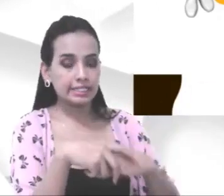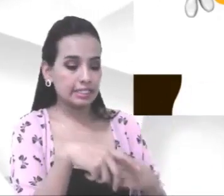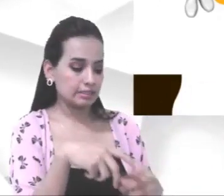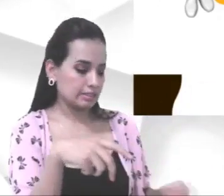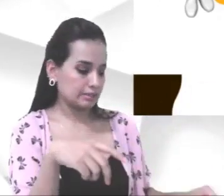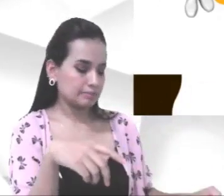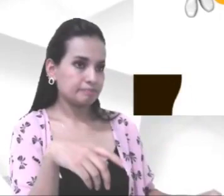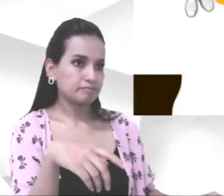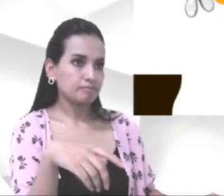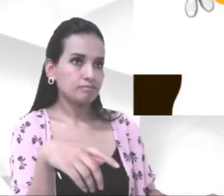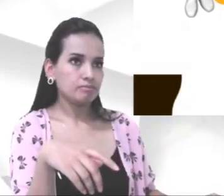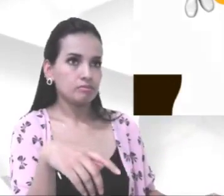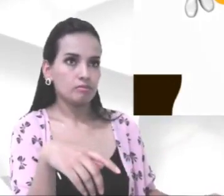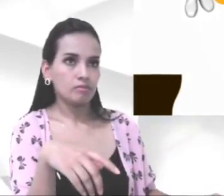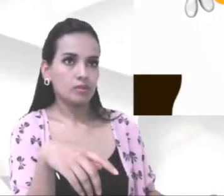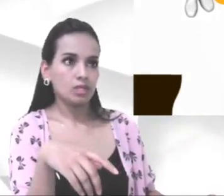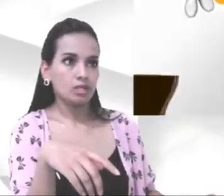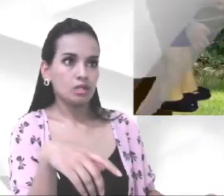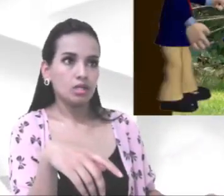resaltantes